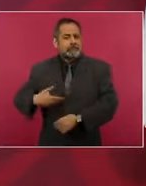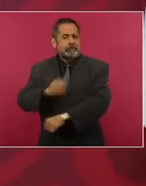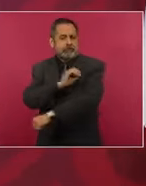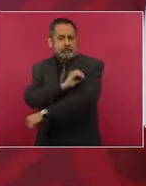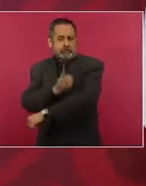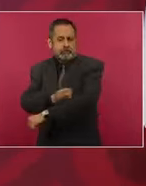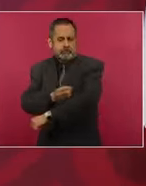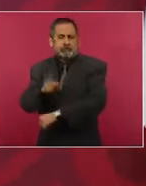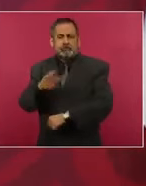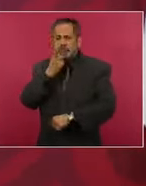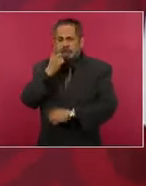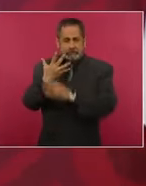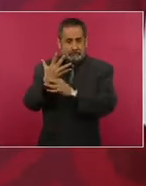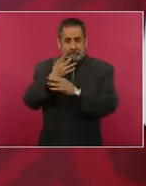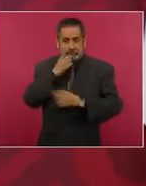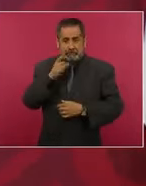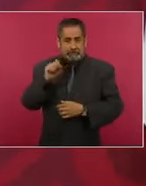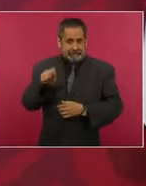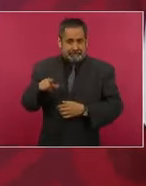contaba